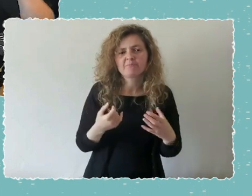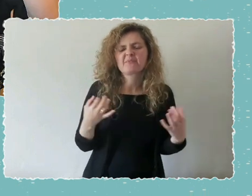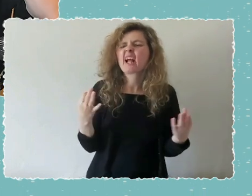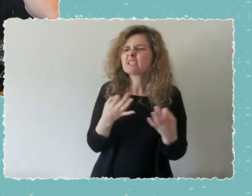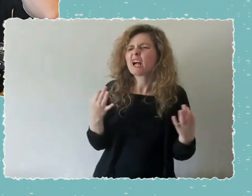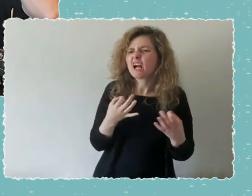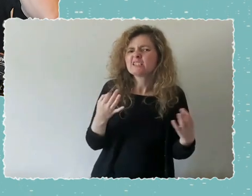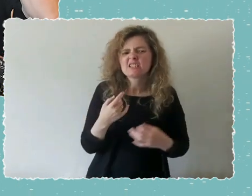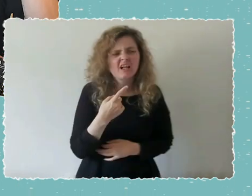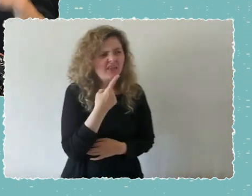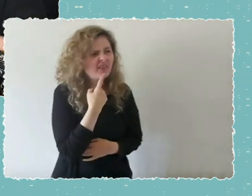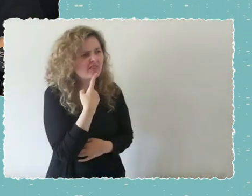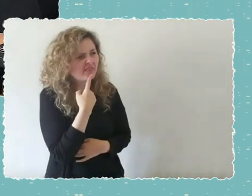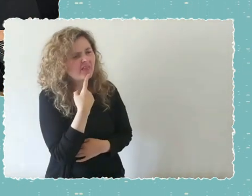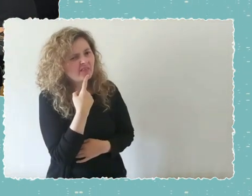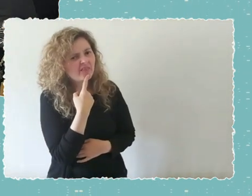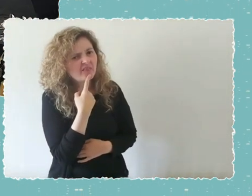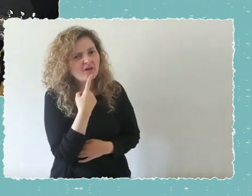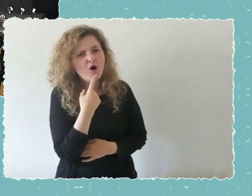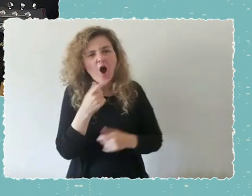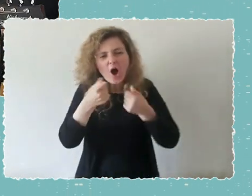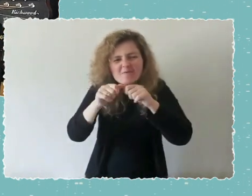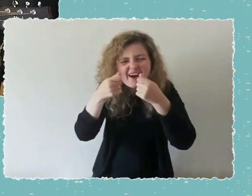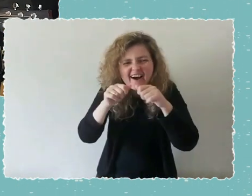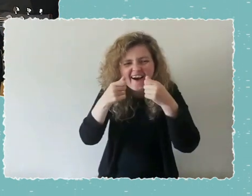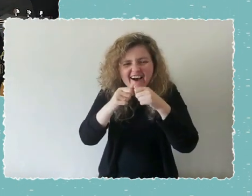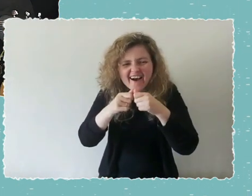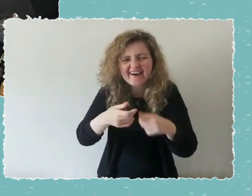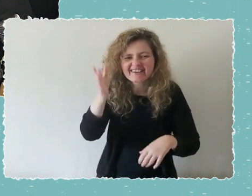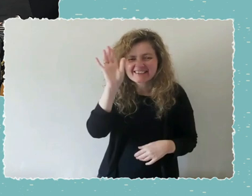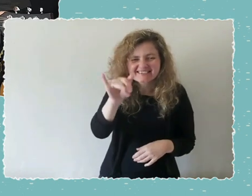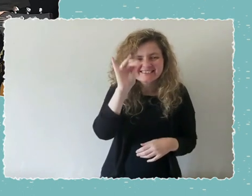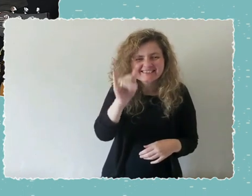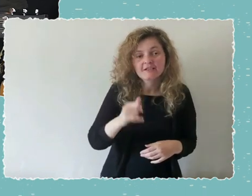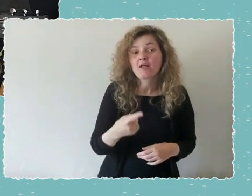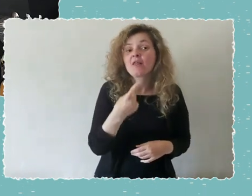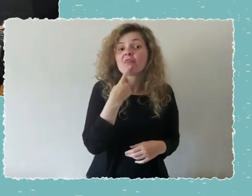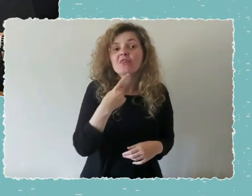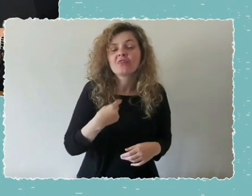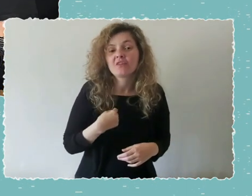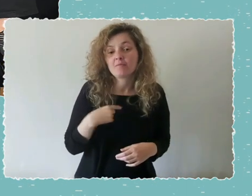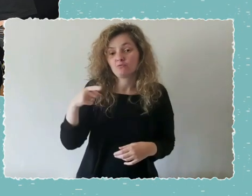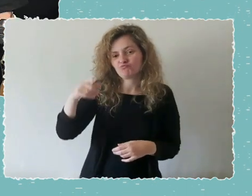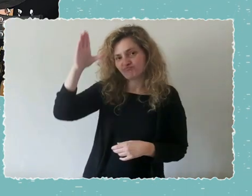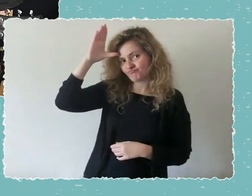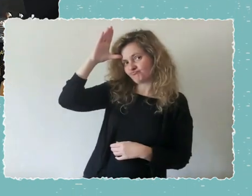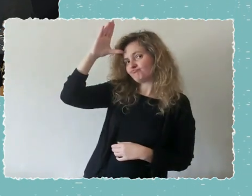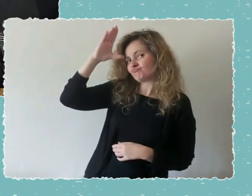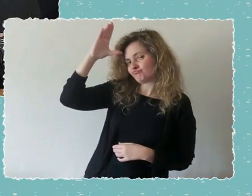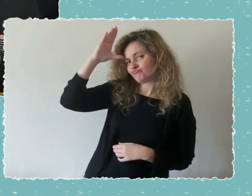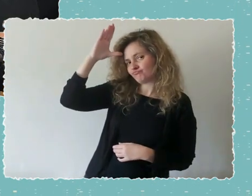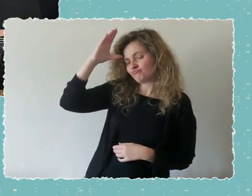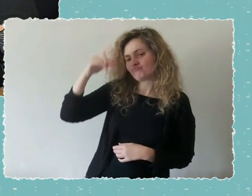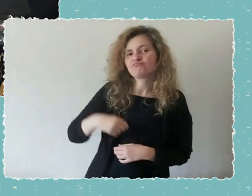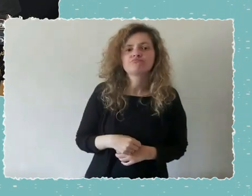será? Dixo que levo. ¡O piollo! ¡Sí! Dime ti que tanto sabes,